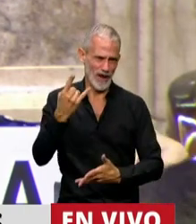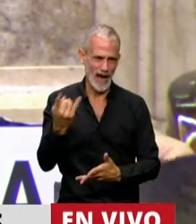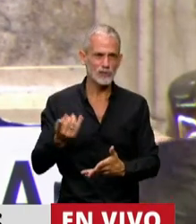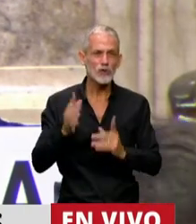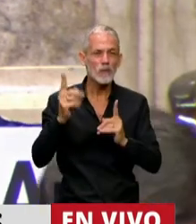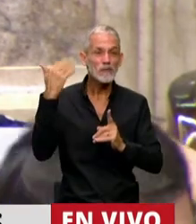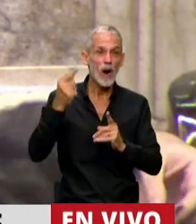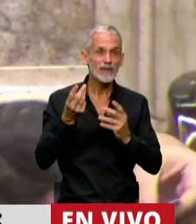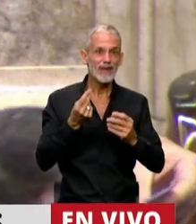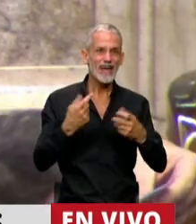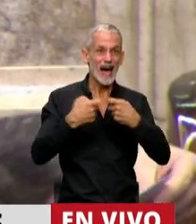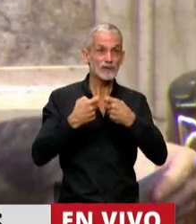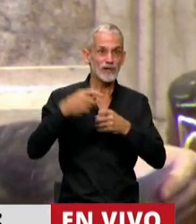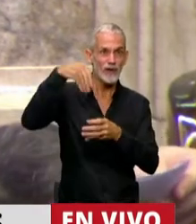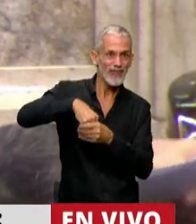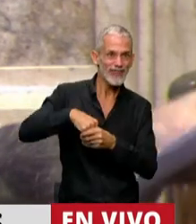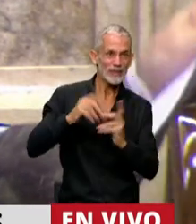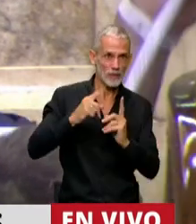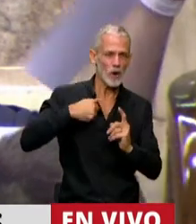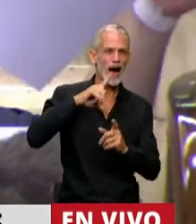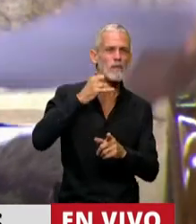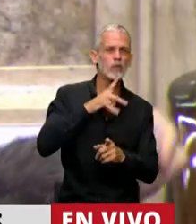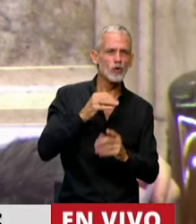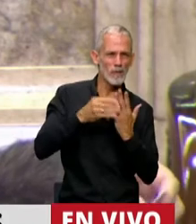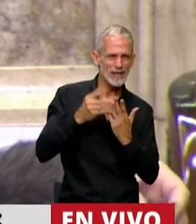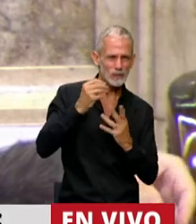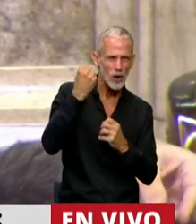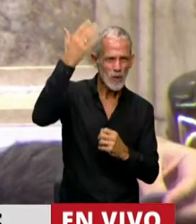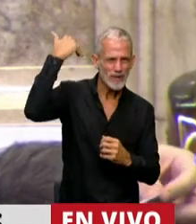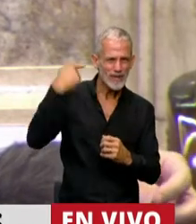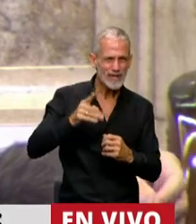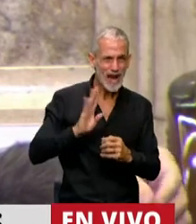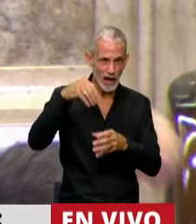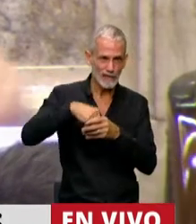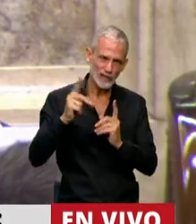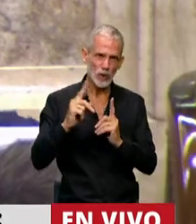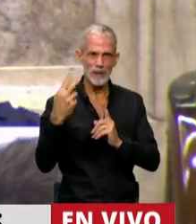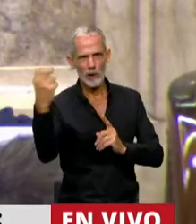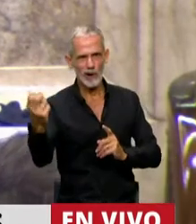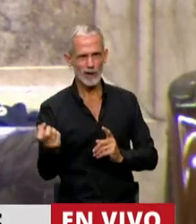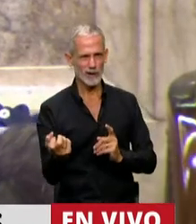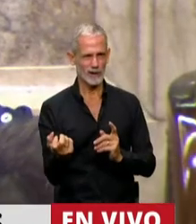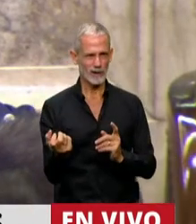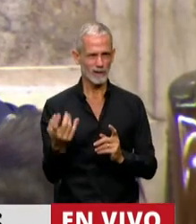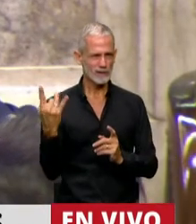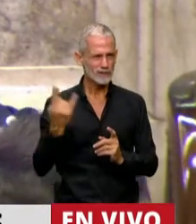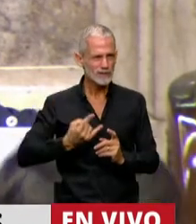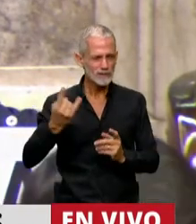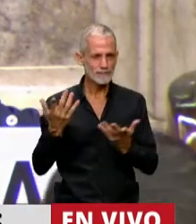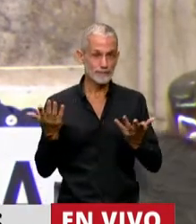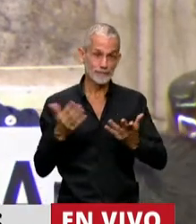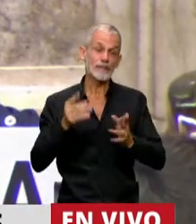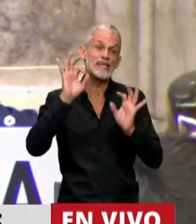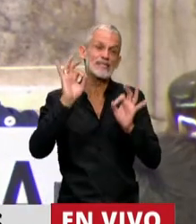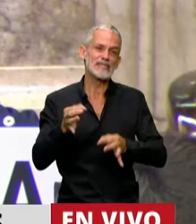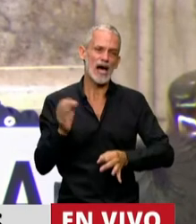los que él había trabajado, había sido parte. Y también creo muy importante, bueno, ya hemos dicho y